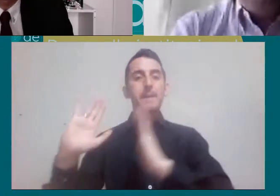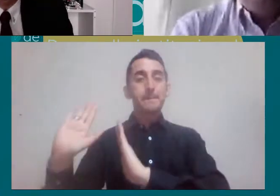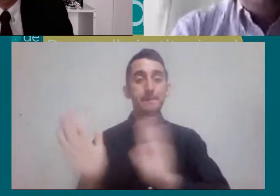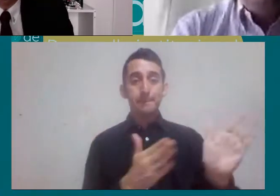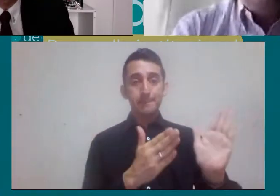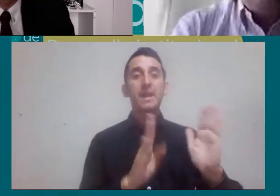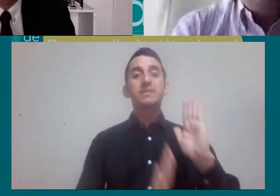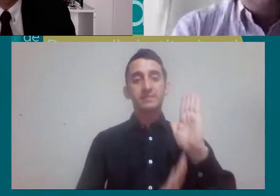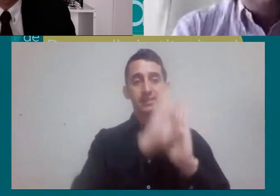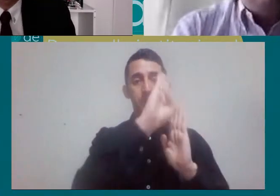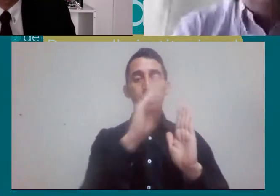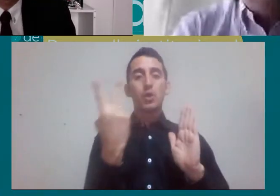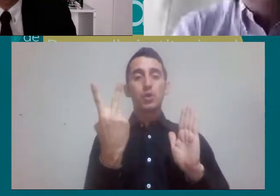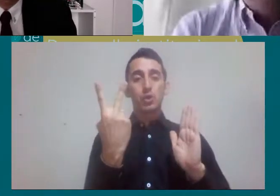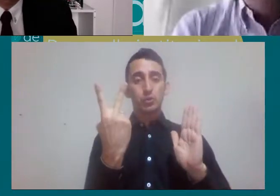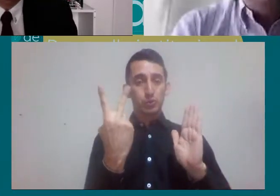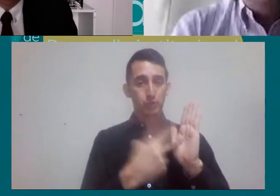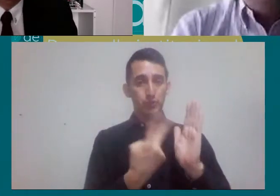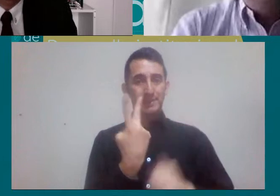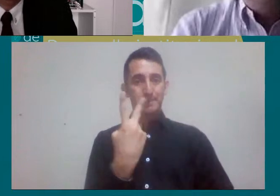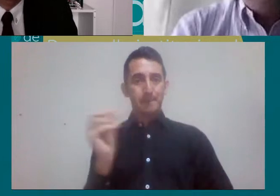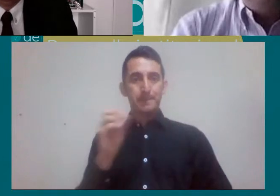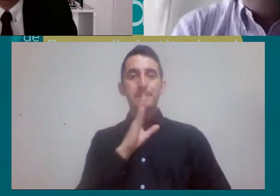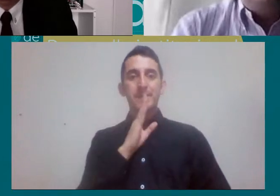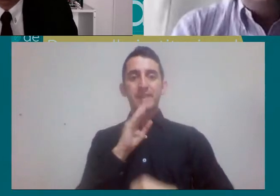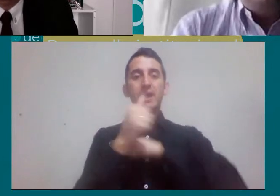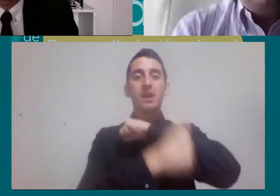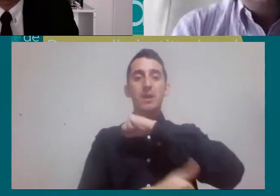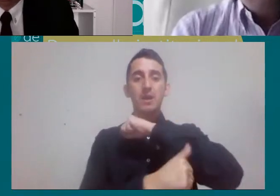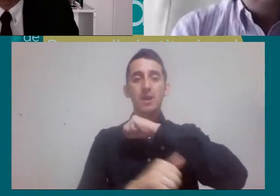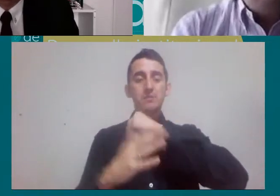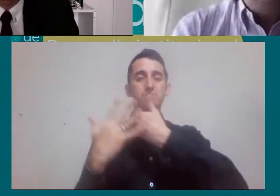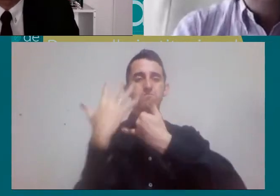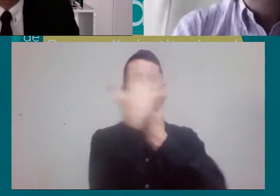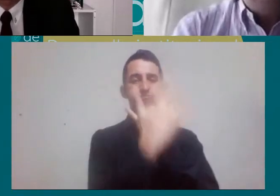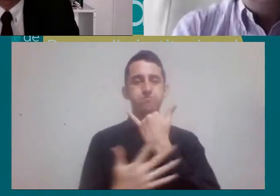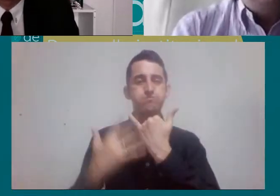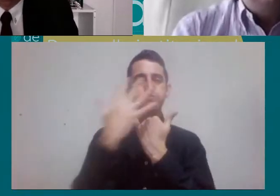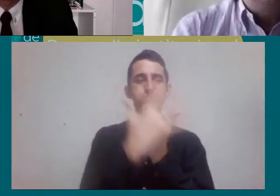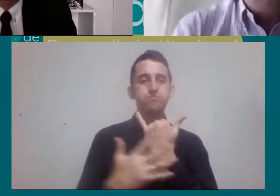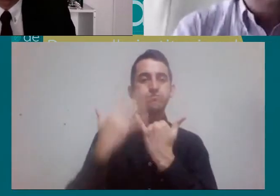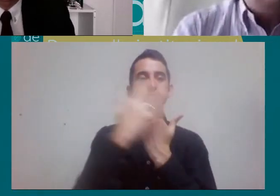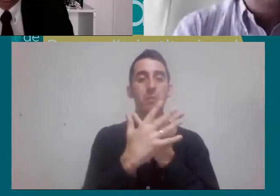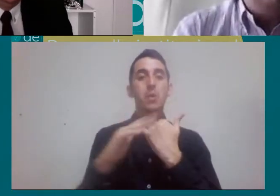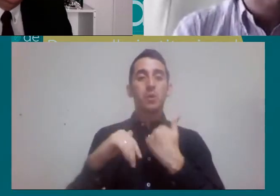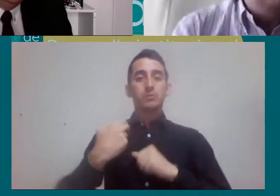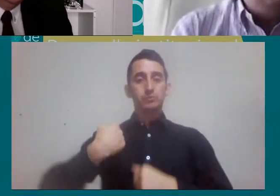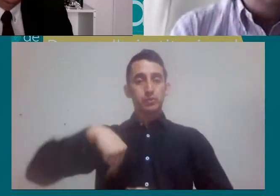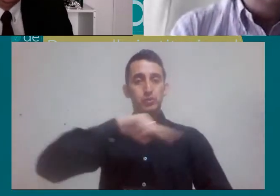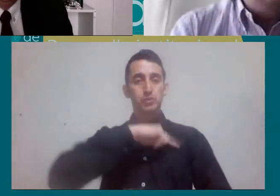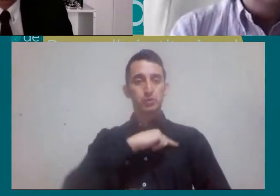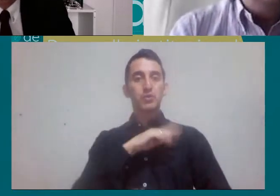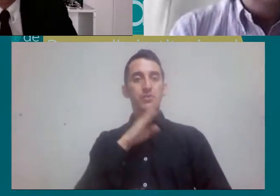Avanza. Sigue avanzando para que sea nuestra bandera con el señor gobernador, de la